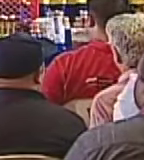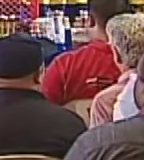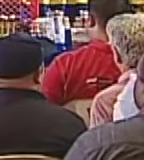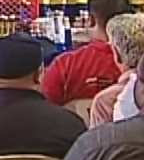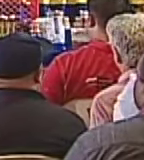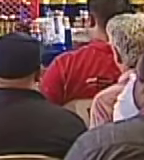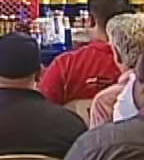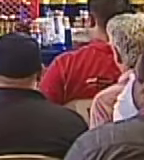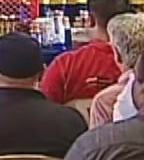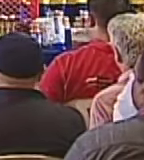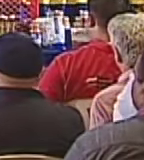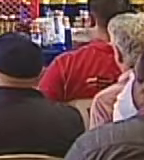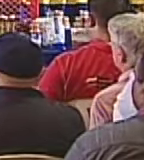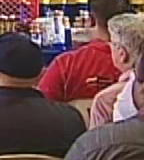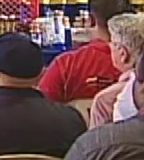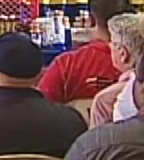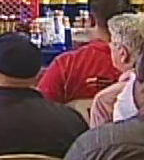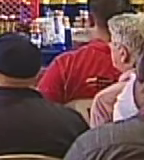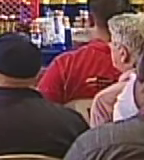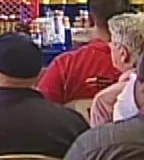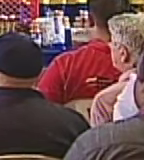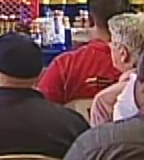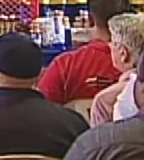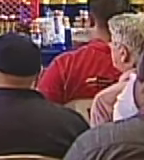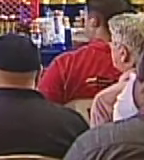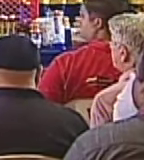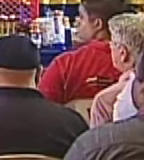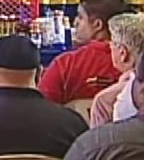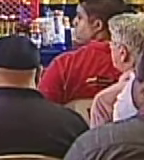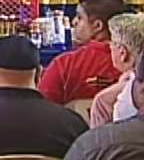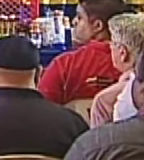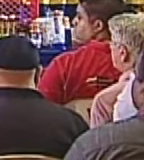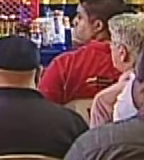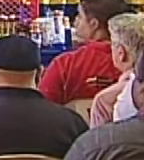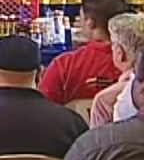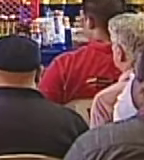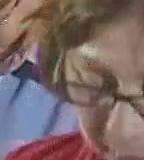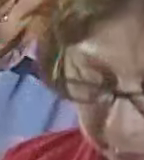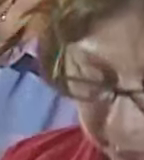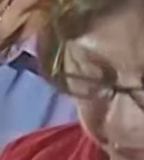esta etapa de emergencia, resultados concretos.